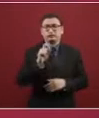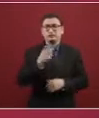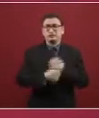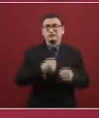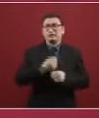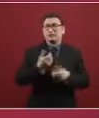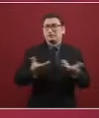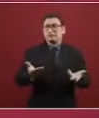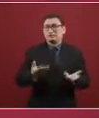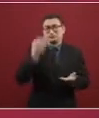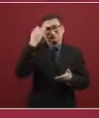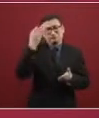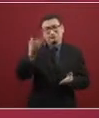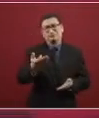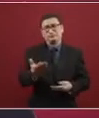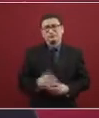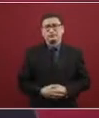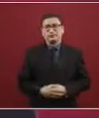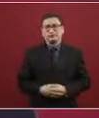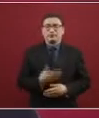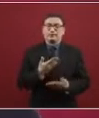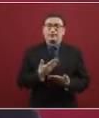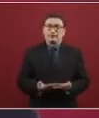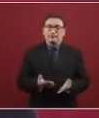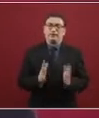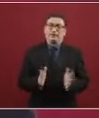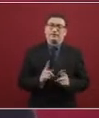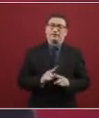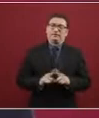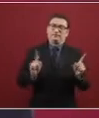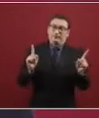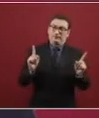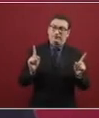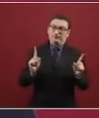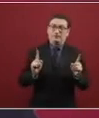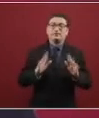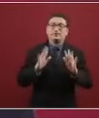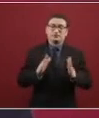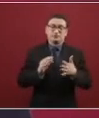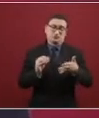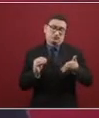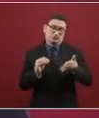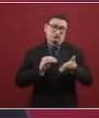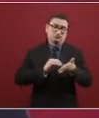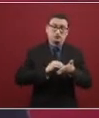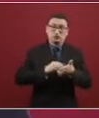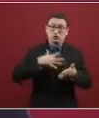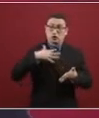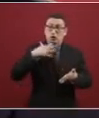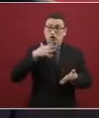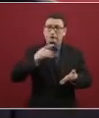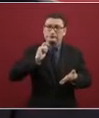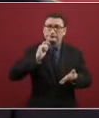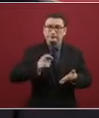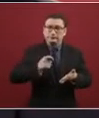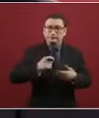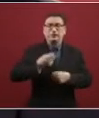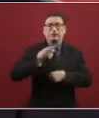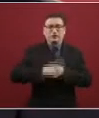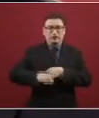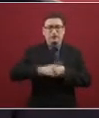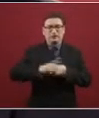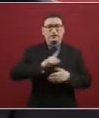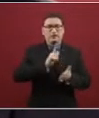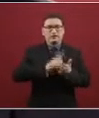bueno ahora ya va a ser delito grave la corrupción como el